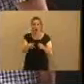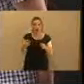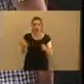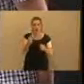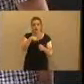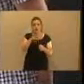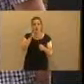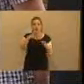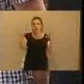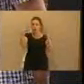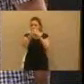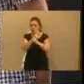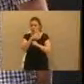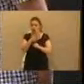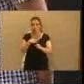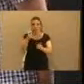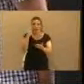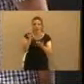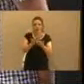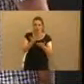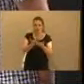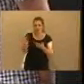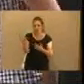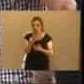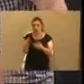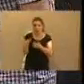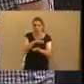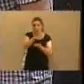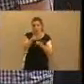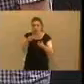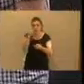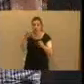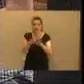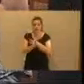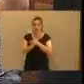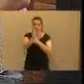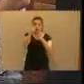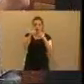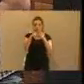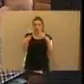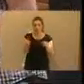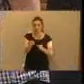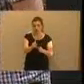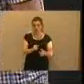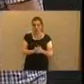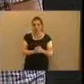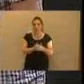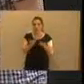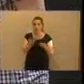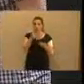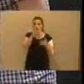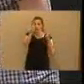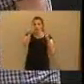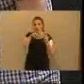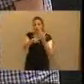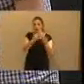demasiada opacidad como para poder contrastar que estos conflictos de intereses no están ocasionando un perjuicio a la ciudadanía. Y es que en materia de transparencia